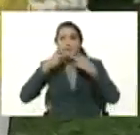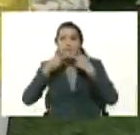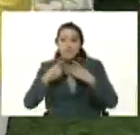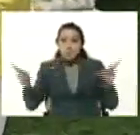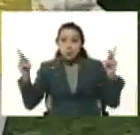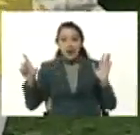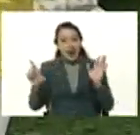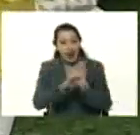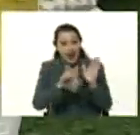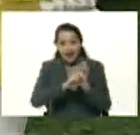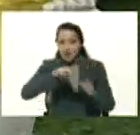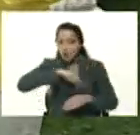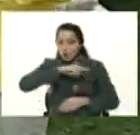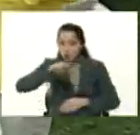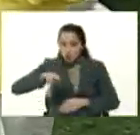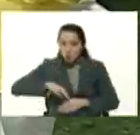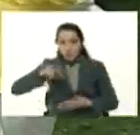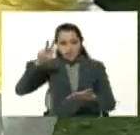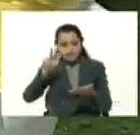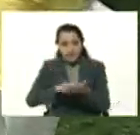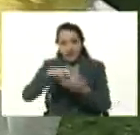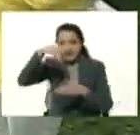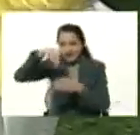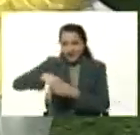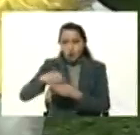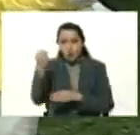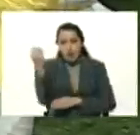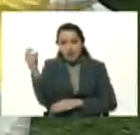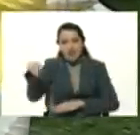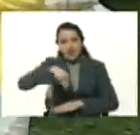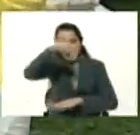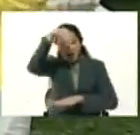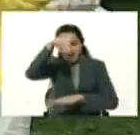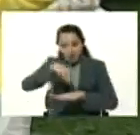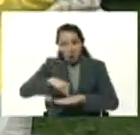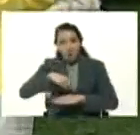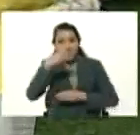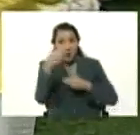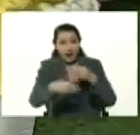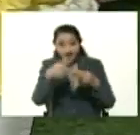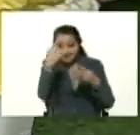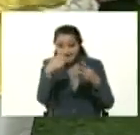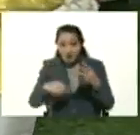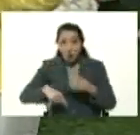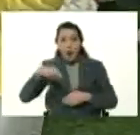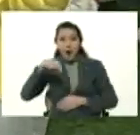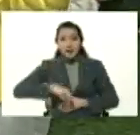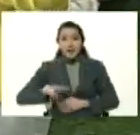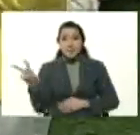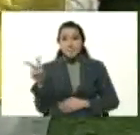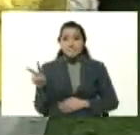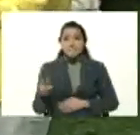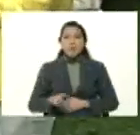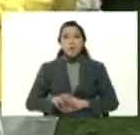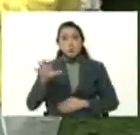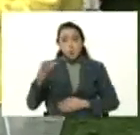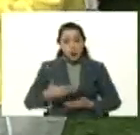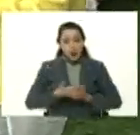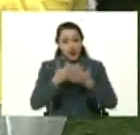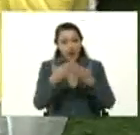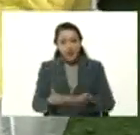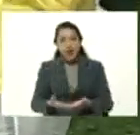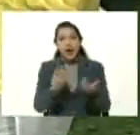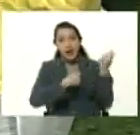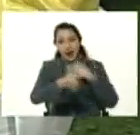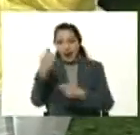una ley que vamos a promover en la Asamblea Nacional. Porque toda esta producción nacional que se está incrementando, el Estado le garantiza el mercado